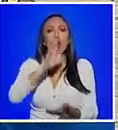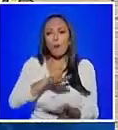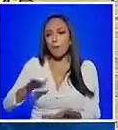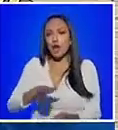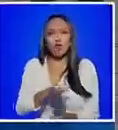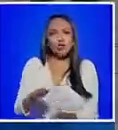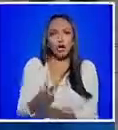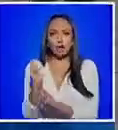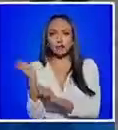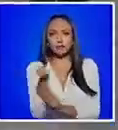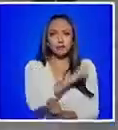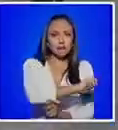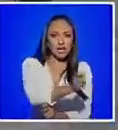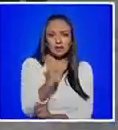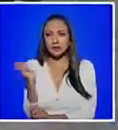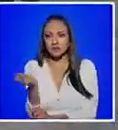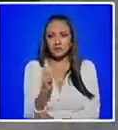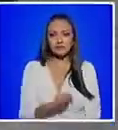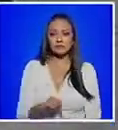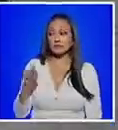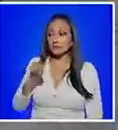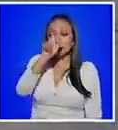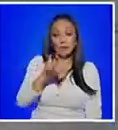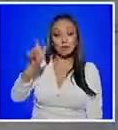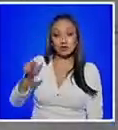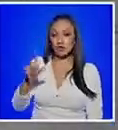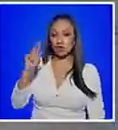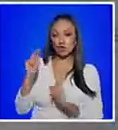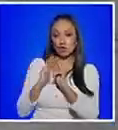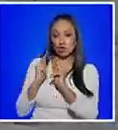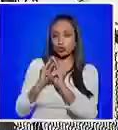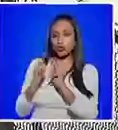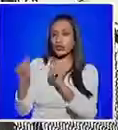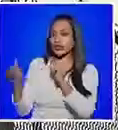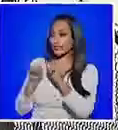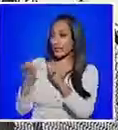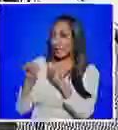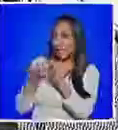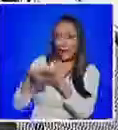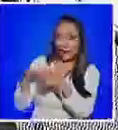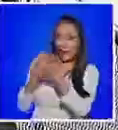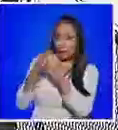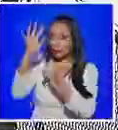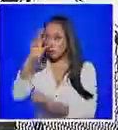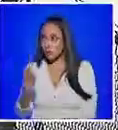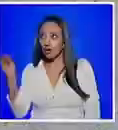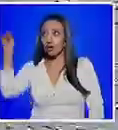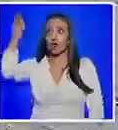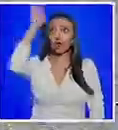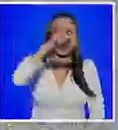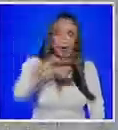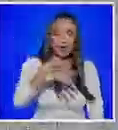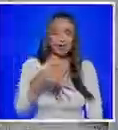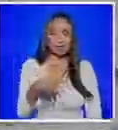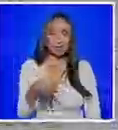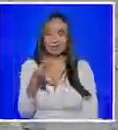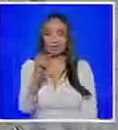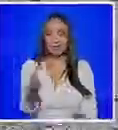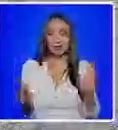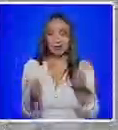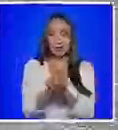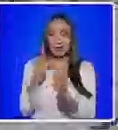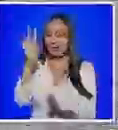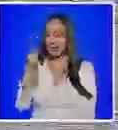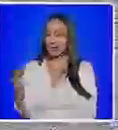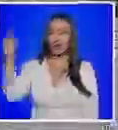béisbol o tenis. Se presume que desconocidos, aprovechando las calles cercanas, arrojan las pelotas cargadas de sustancias ilegales. Luego